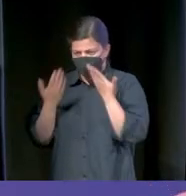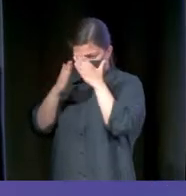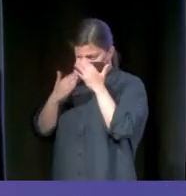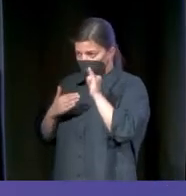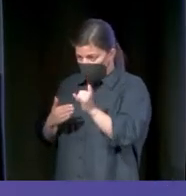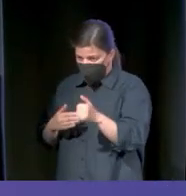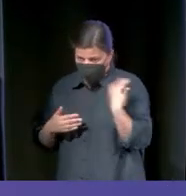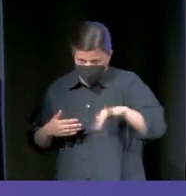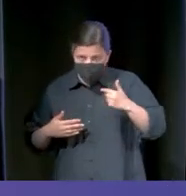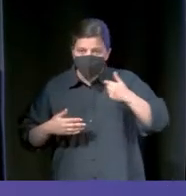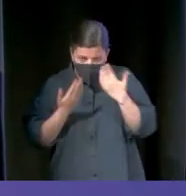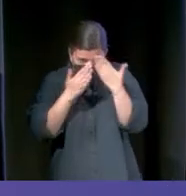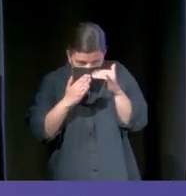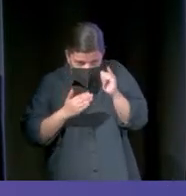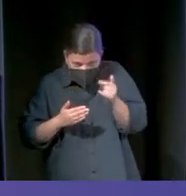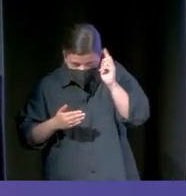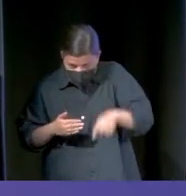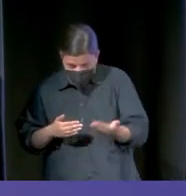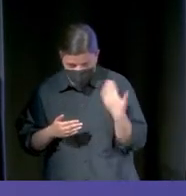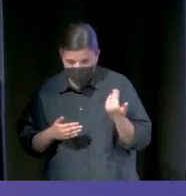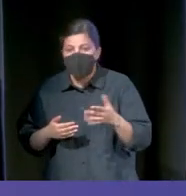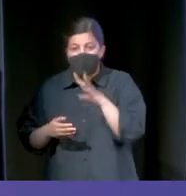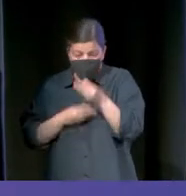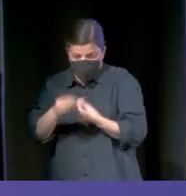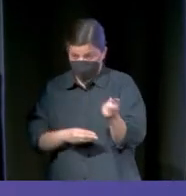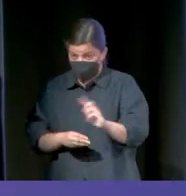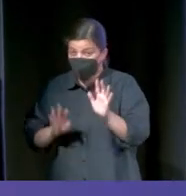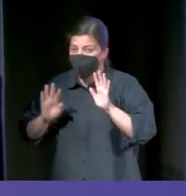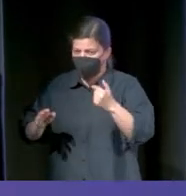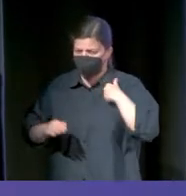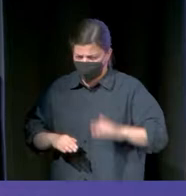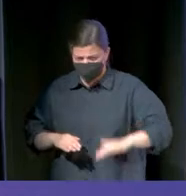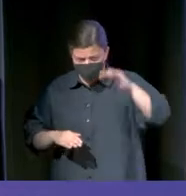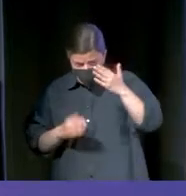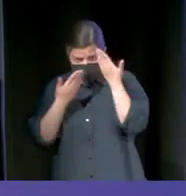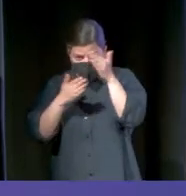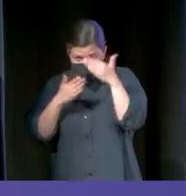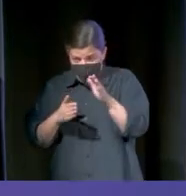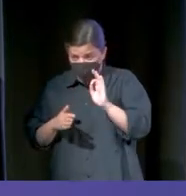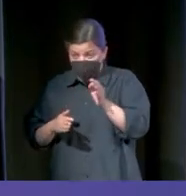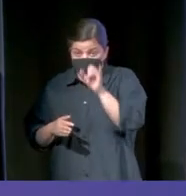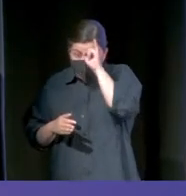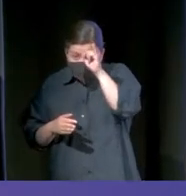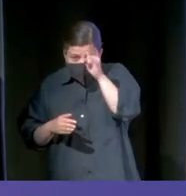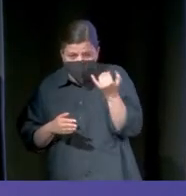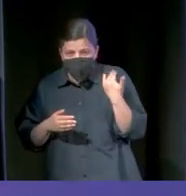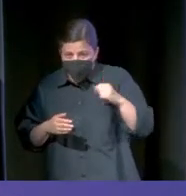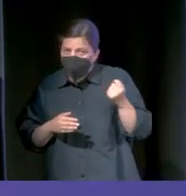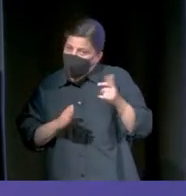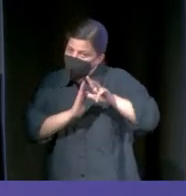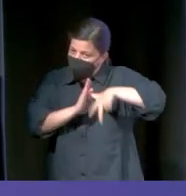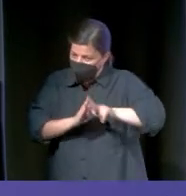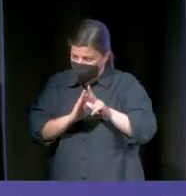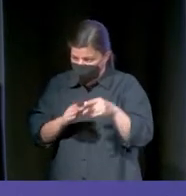que muy fuerte yo tenía facebook es verdad que yo ya no lo estoy usando pero yo he crecido con facebook entonces el instagram llegó un poquito más tarde